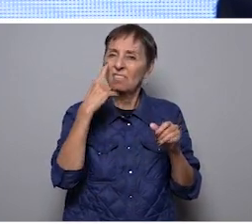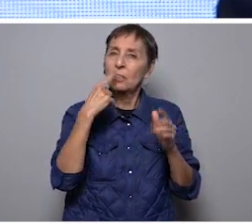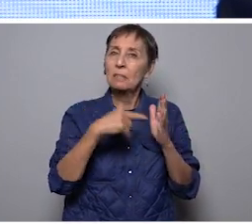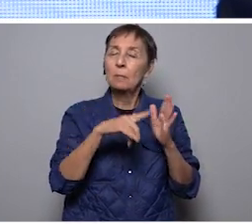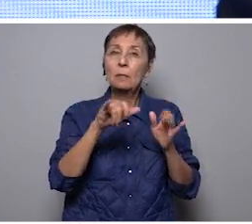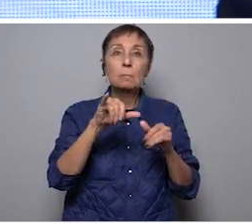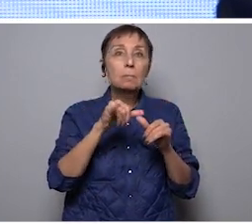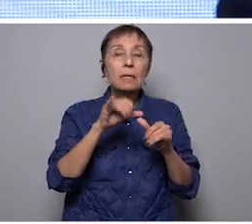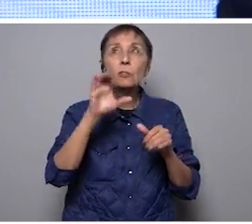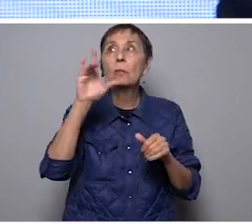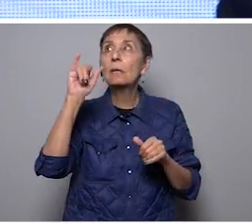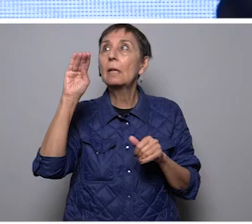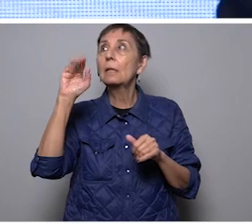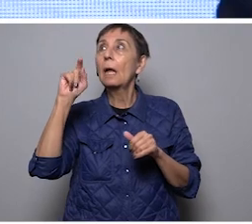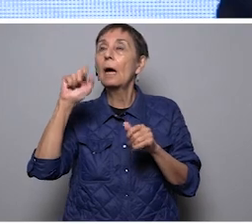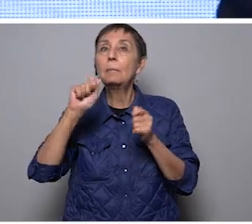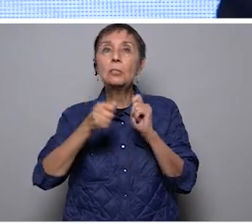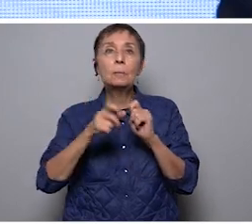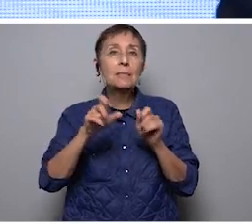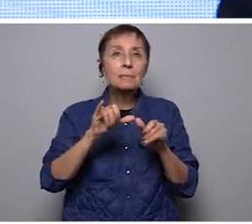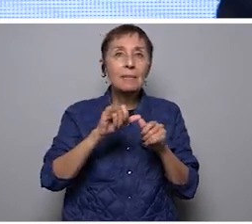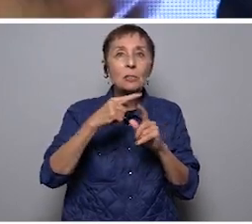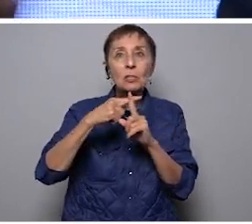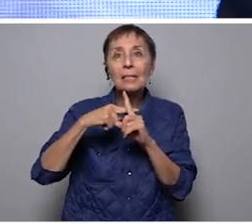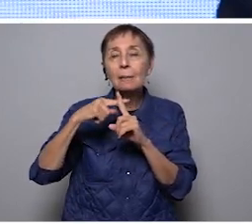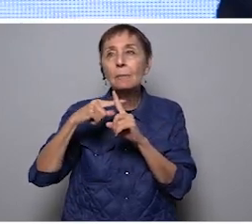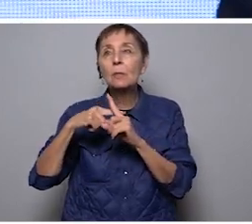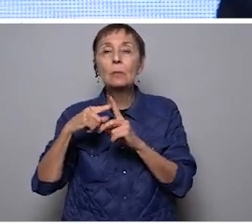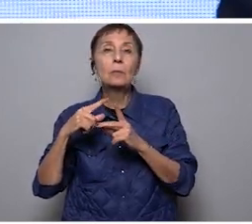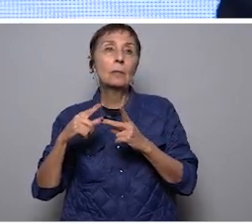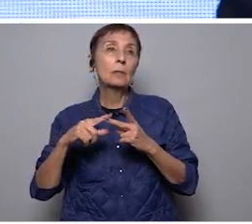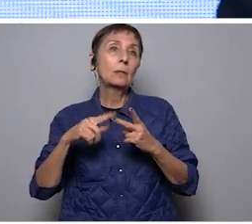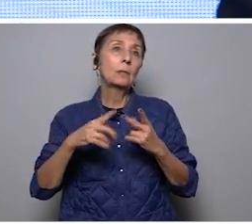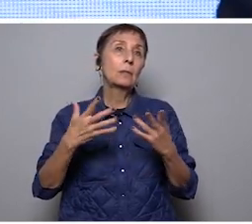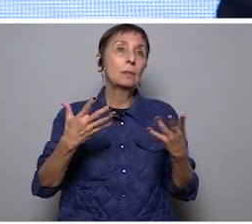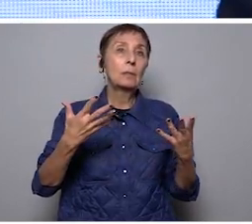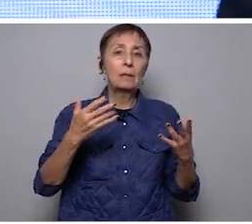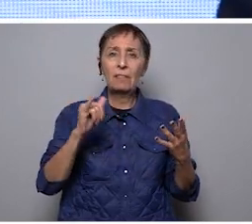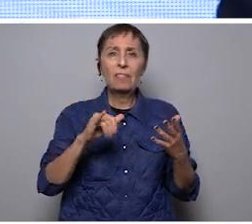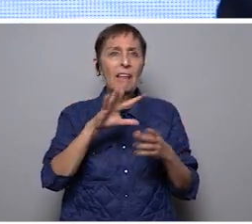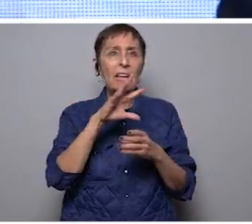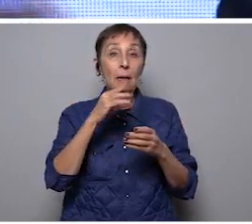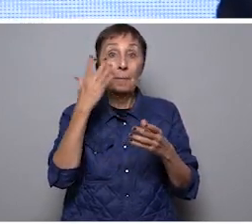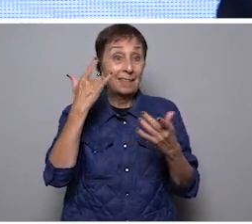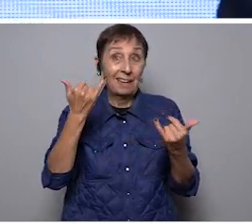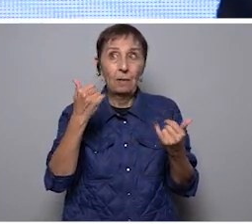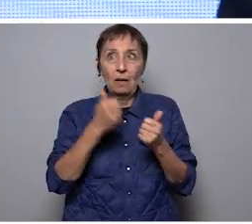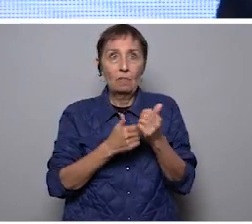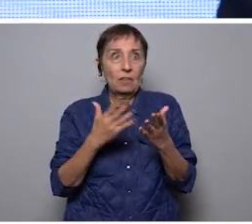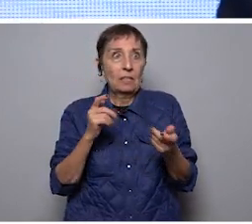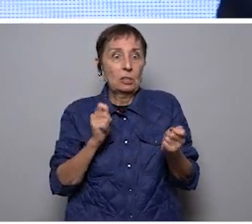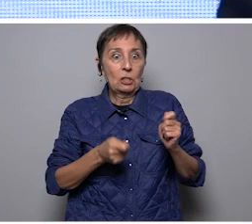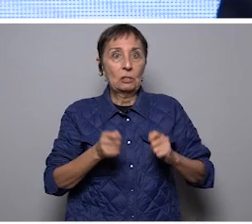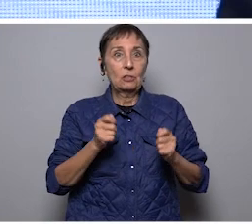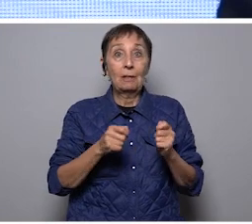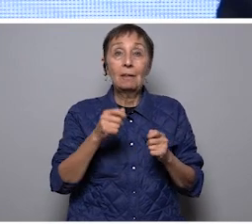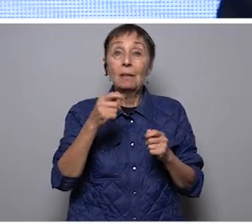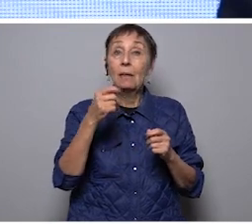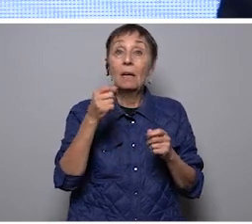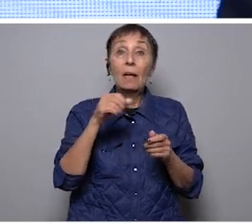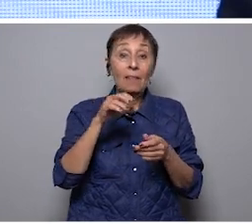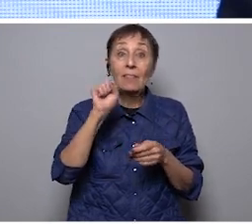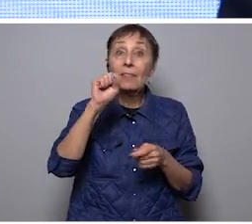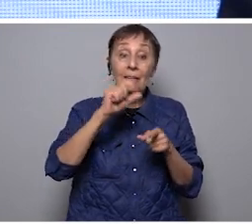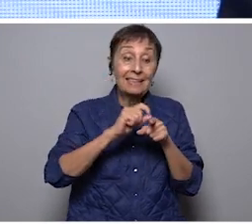eh reacción de las semillas porque todo está cambiando la semilla de un año reacciona de manera